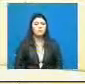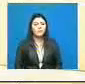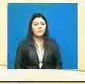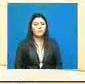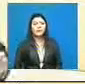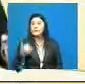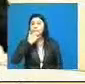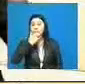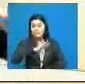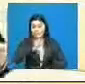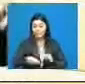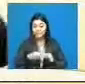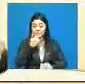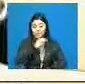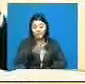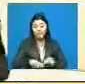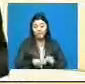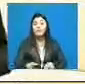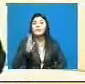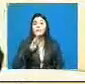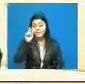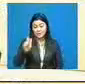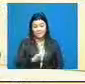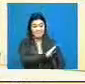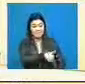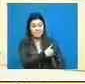Además, porque un ministro de Hacienda,